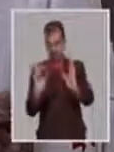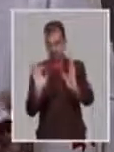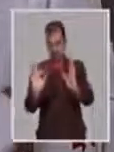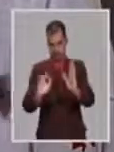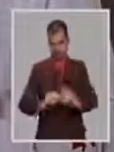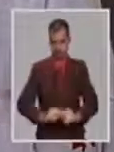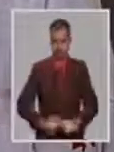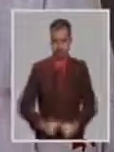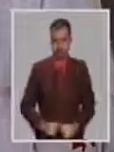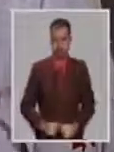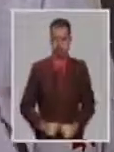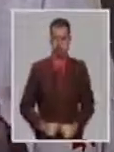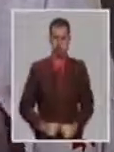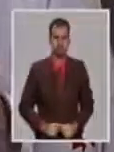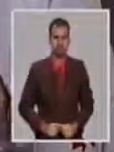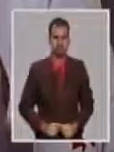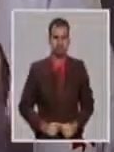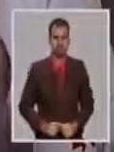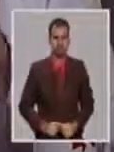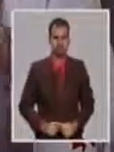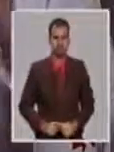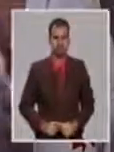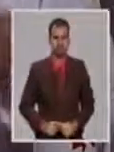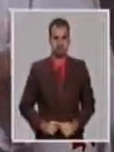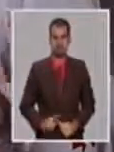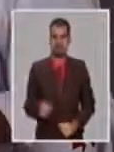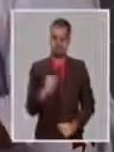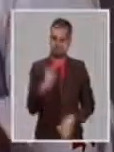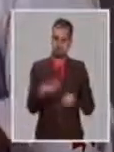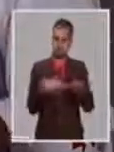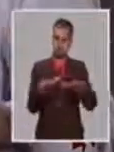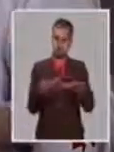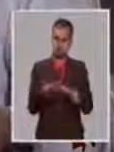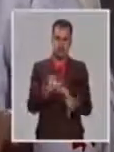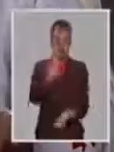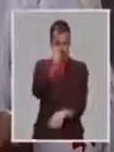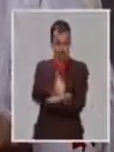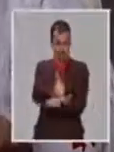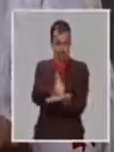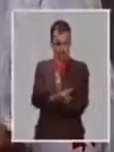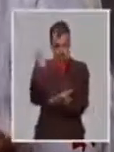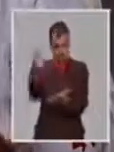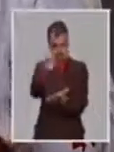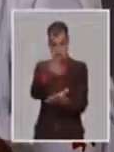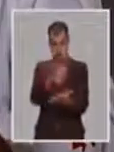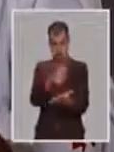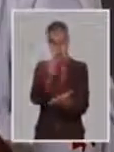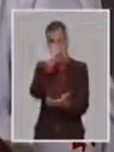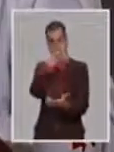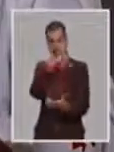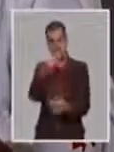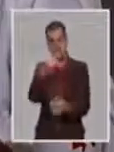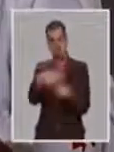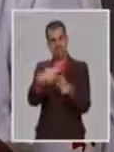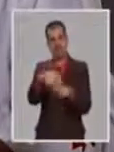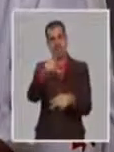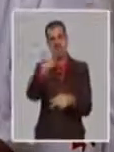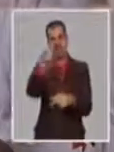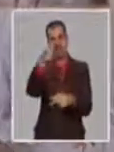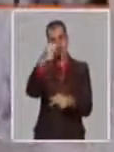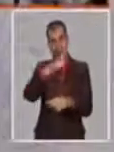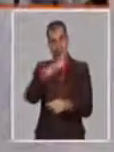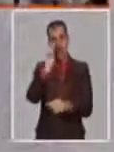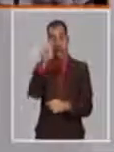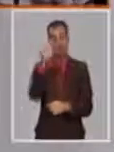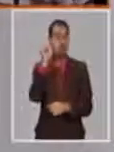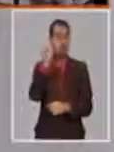provincias. Realmente tenemos previsto que el sitio clínico principal será el Hospital Saturnino Lora, que también hay una doctora